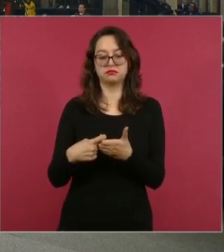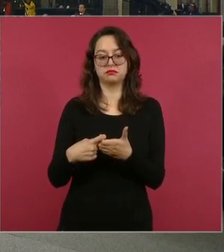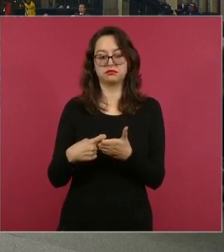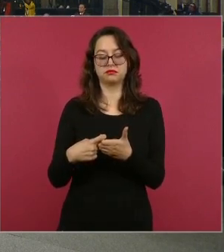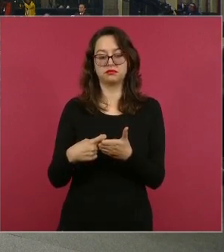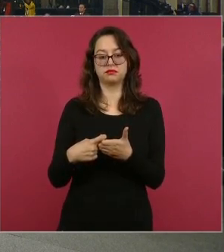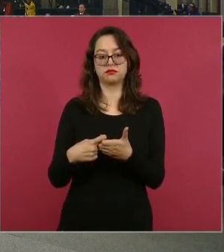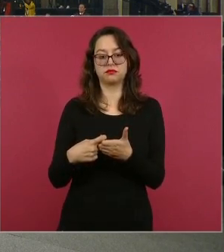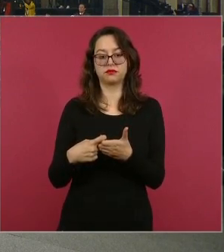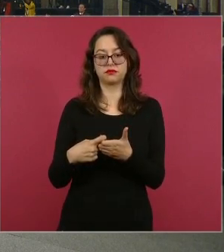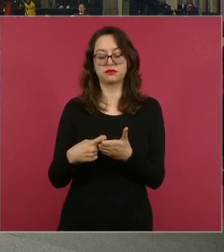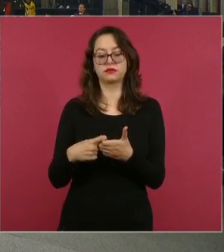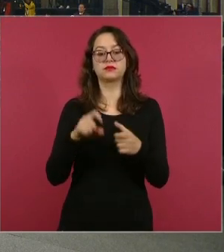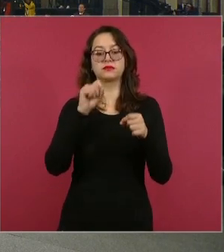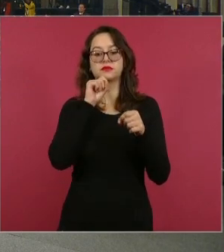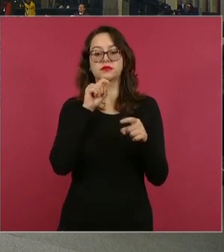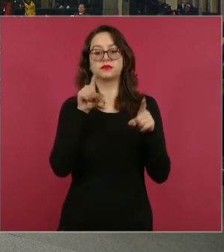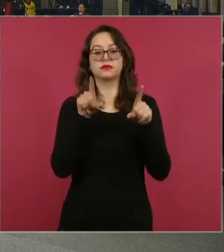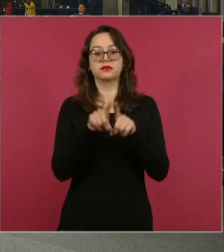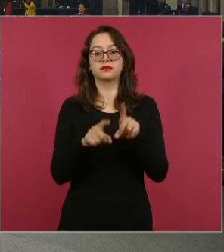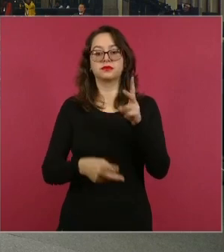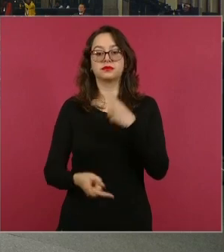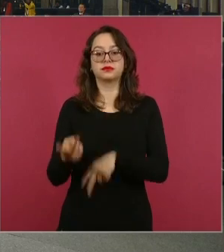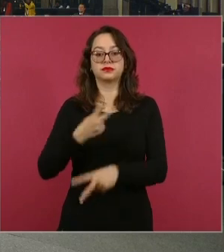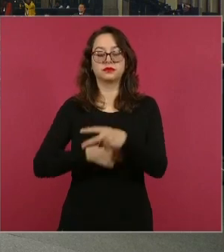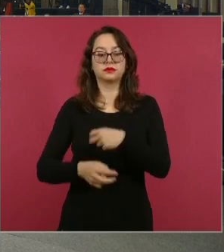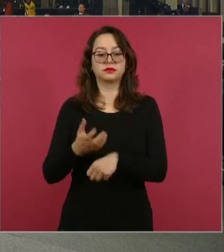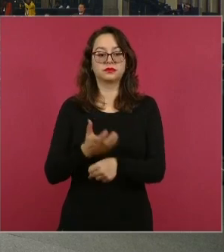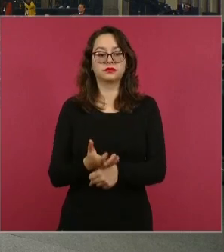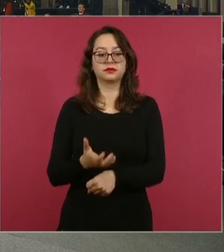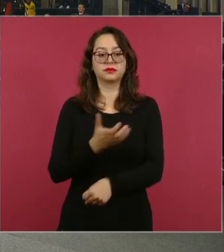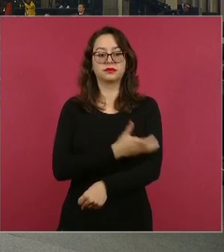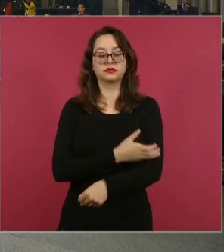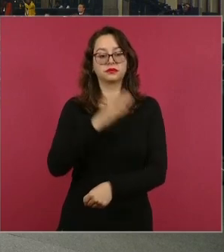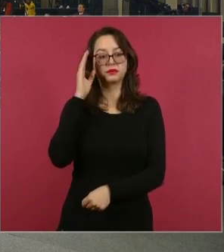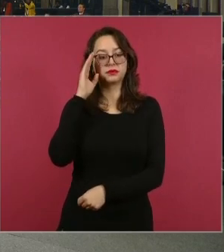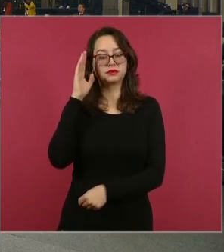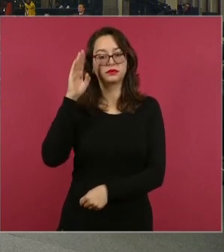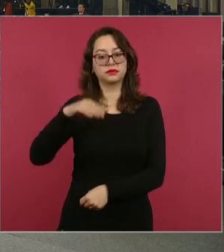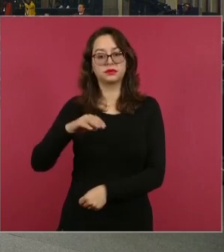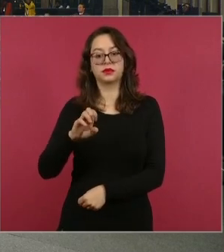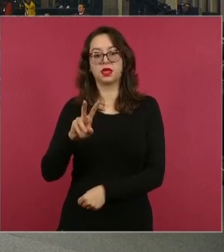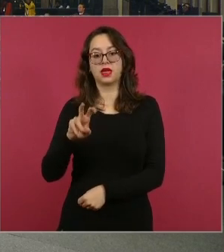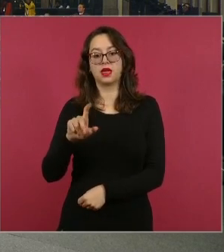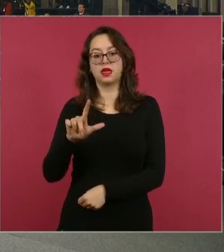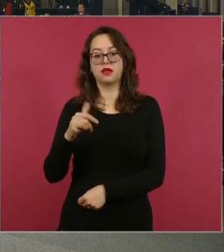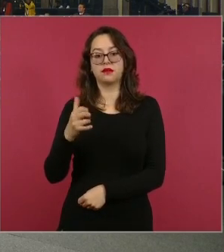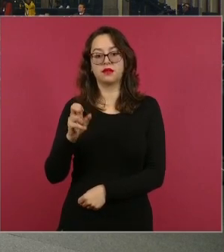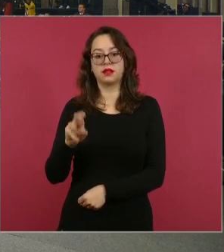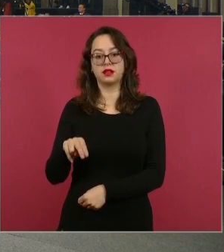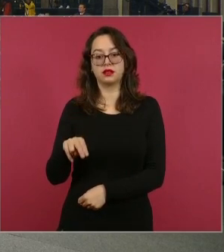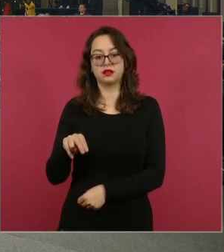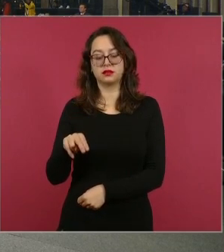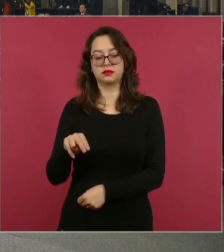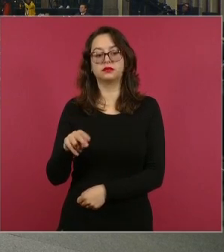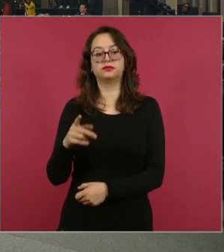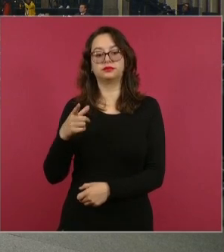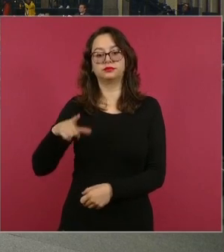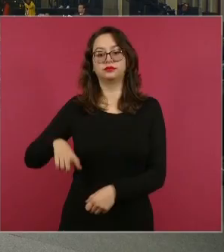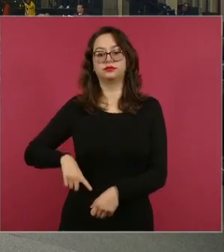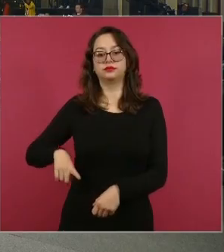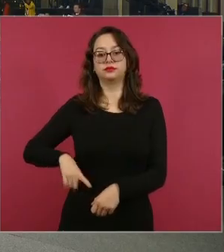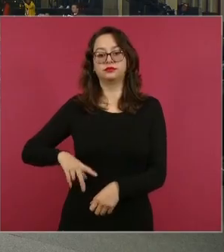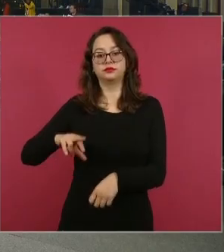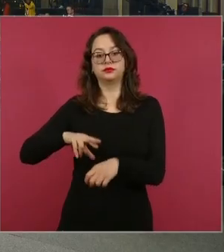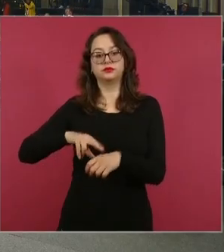Federal y nos acompaña la maestra evely Salgado Pineda gobernadora de